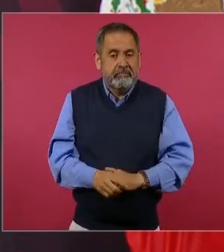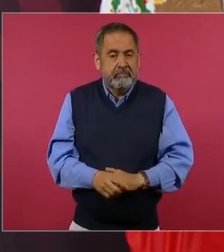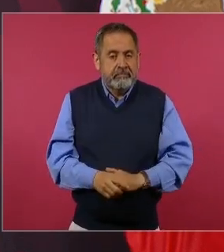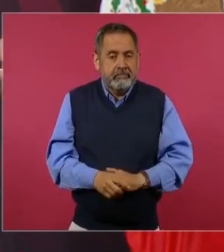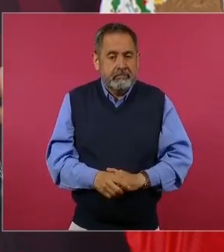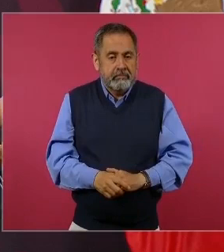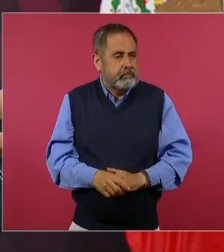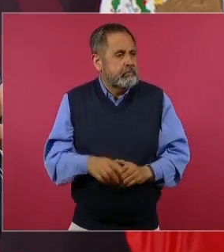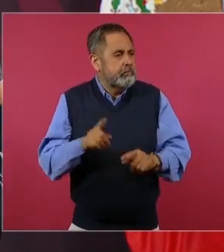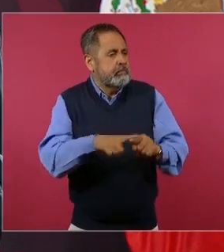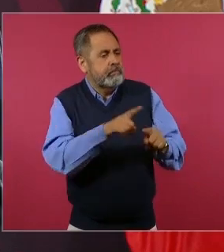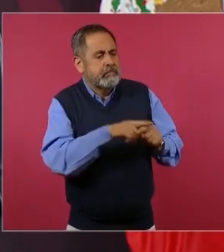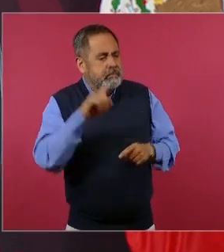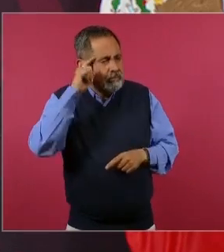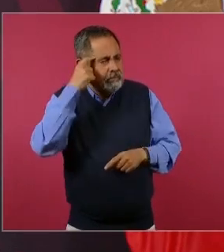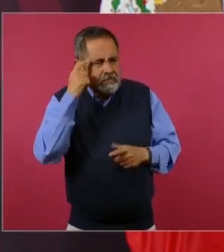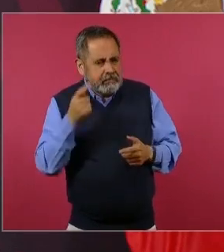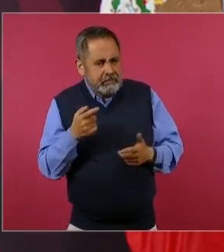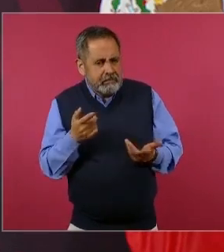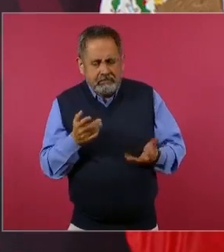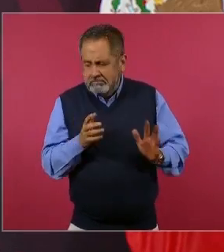enojados? ¿Quién se enoja con esto?